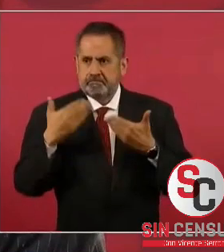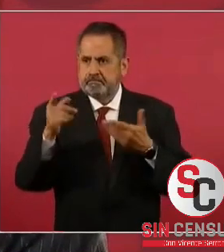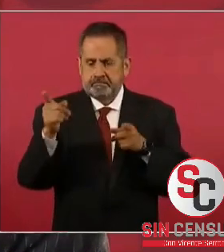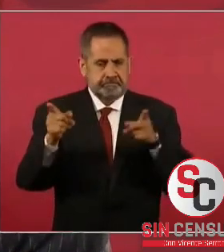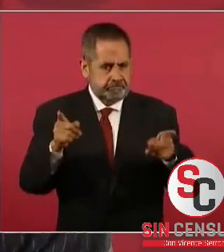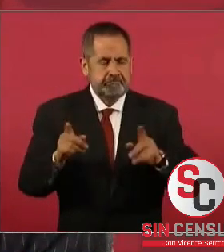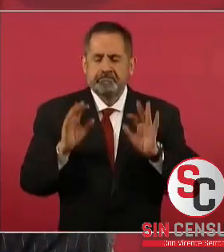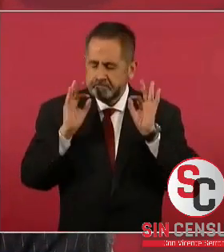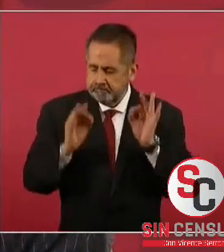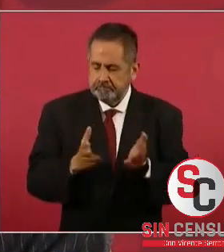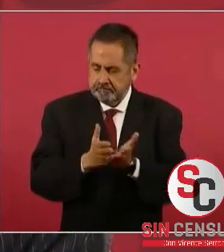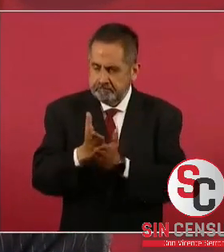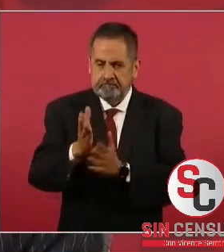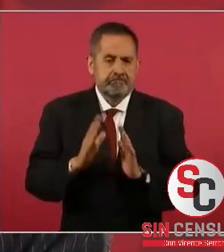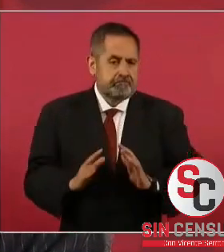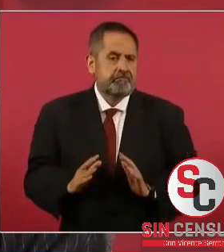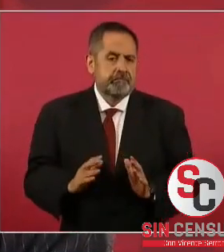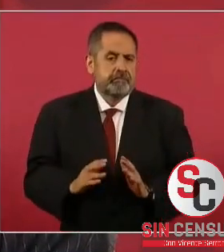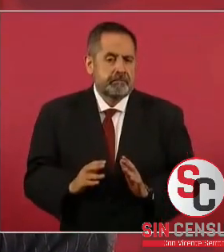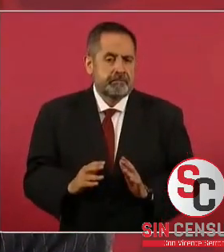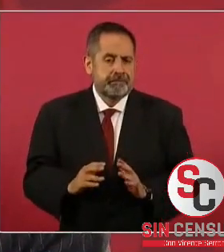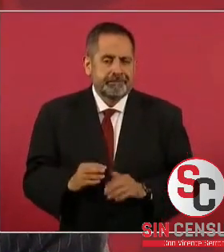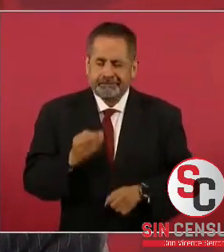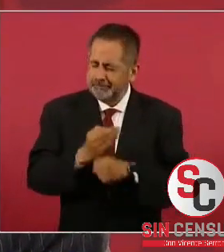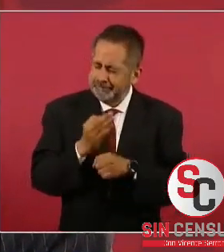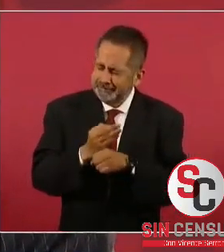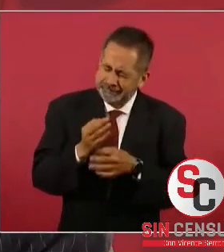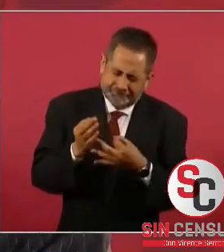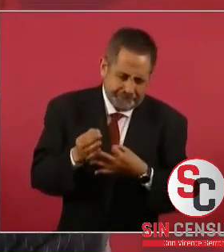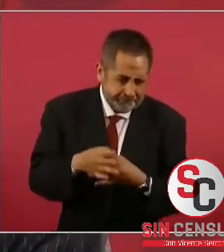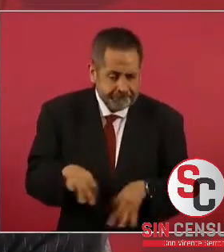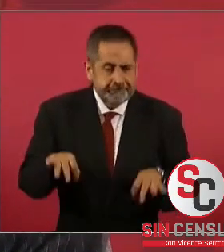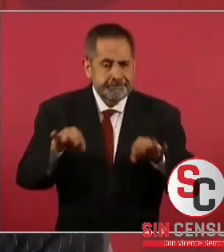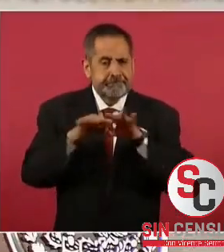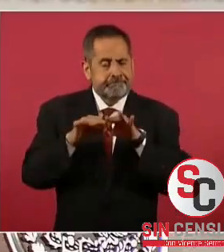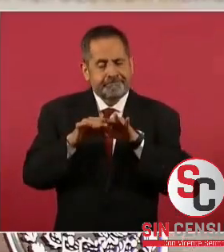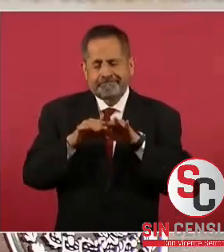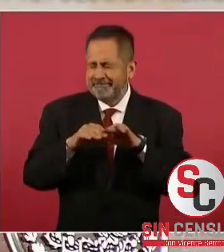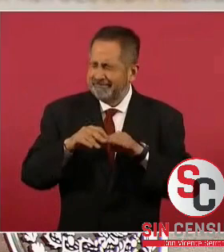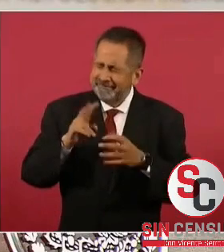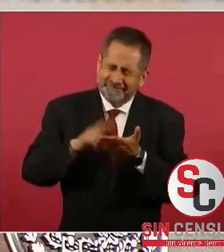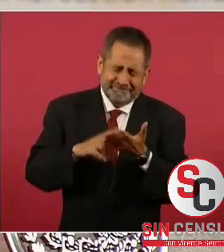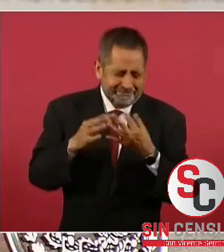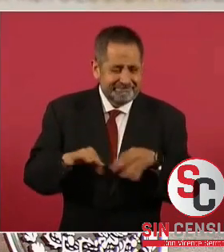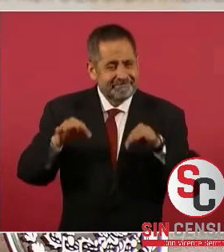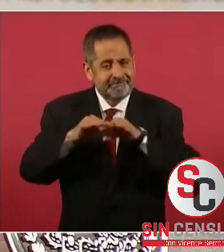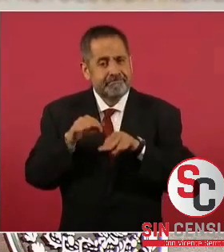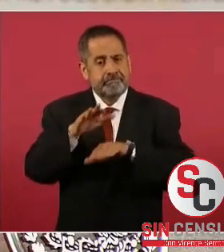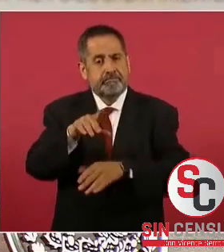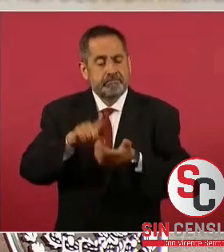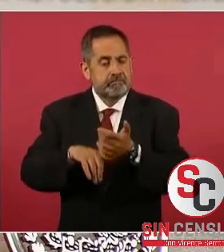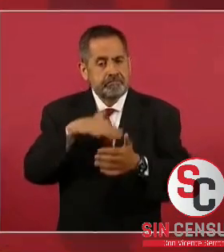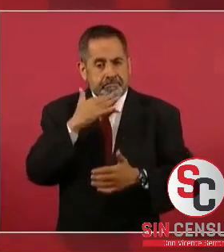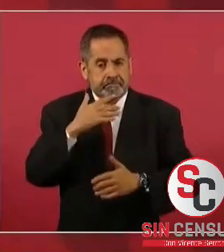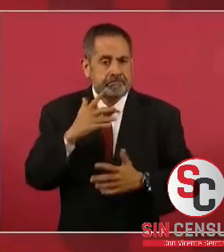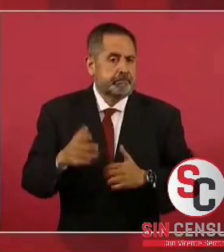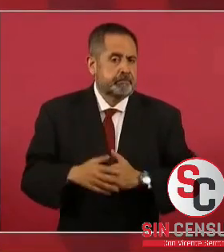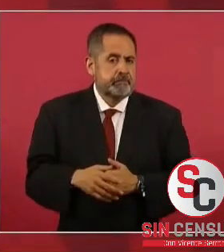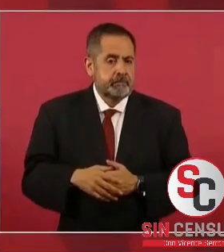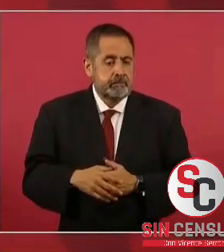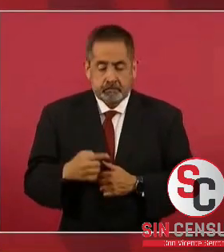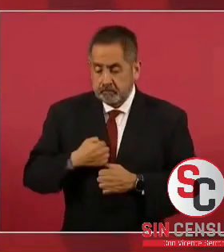en este importantísimo asunto. No